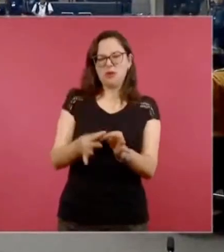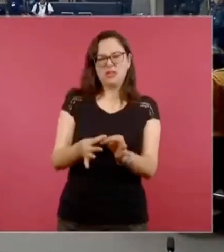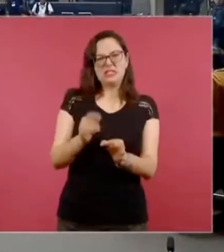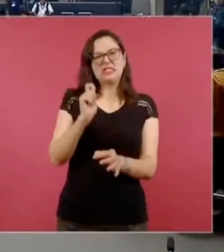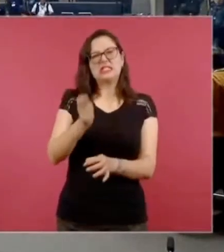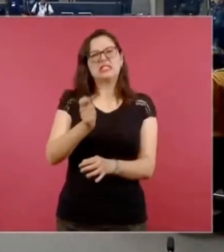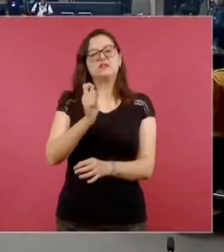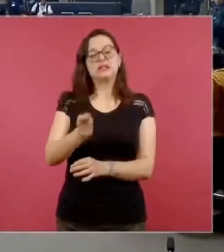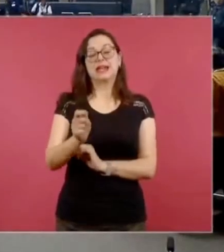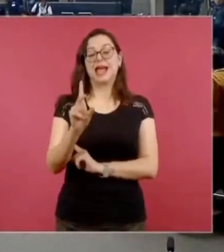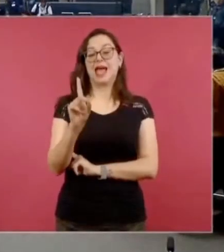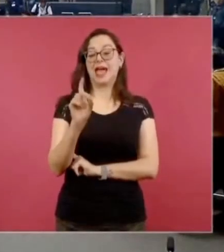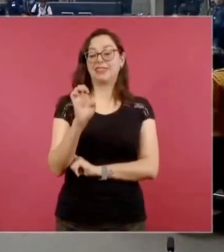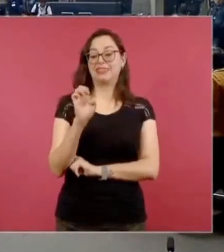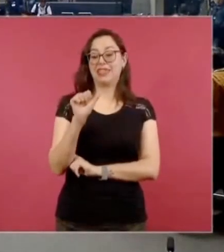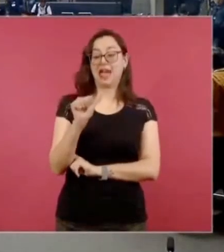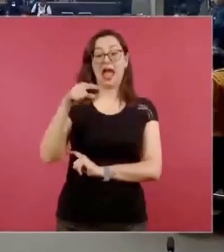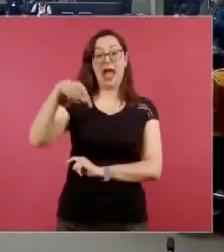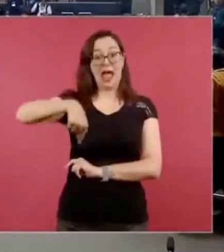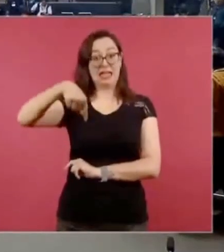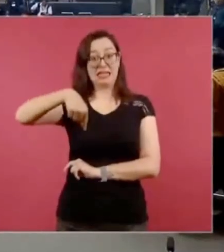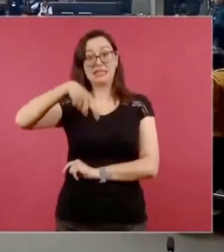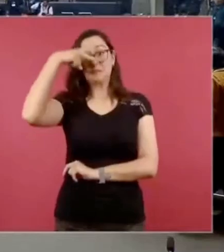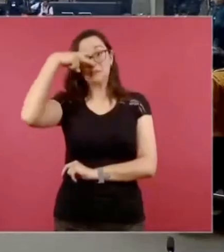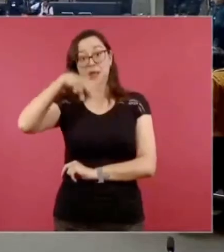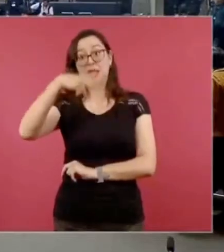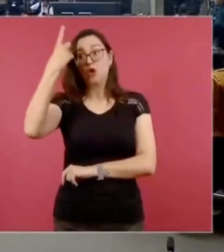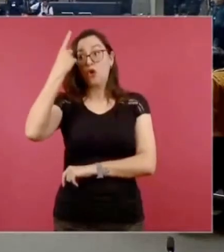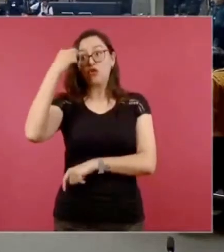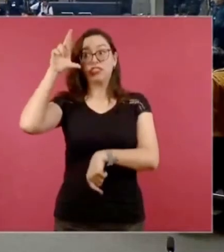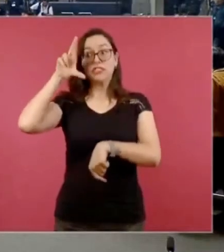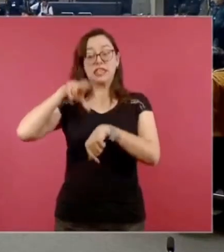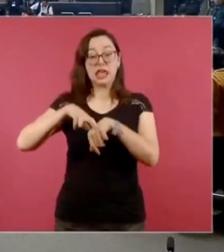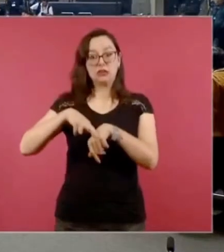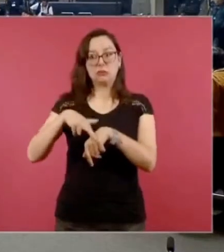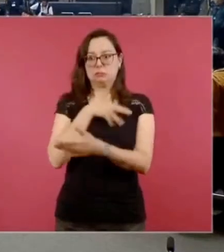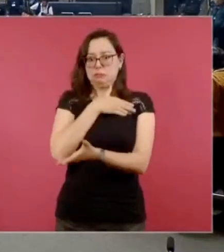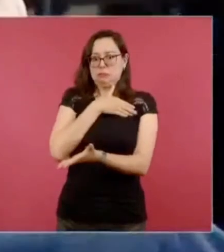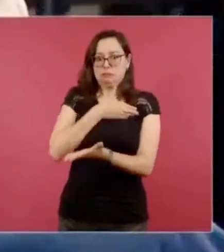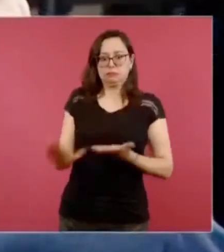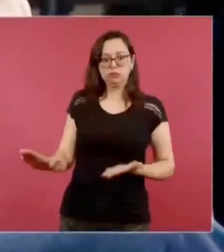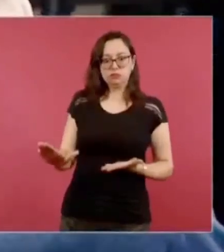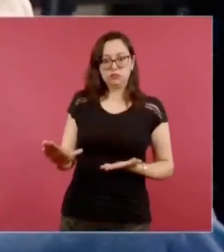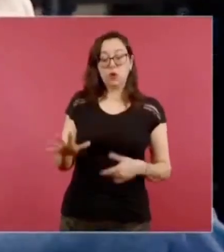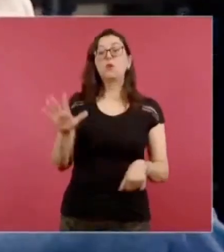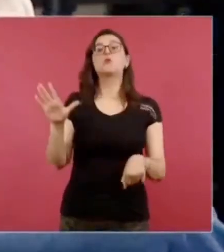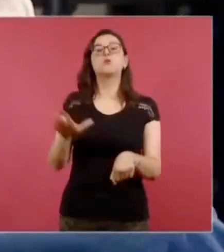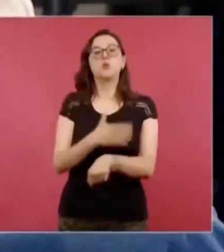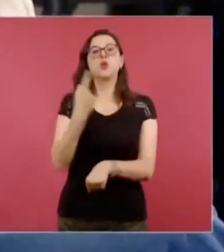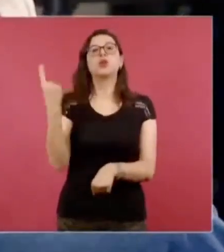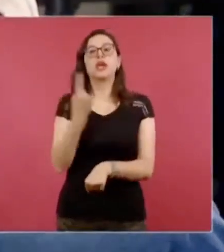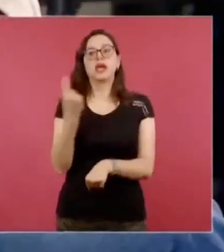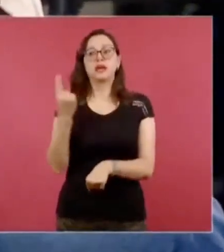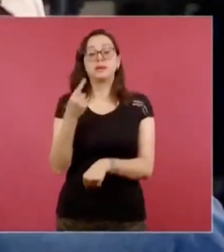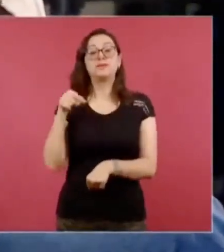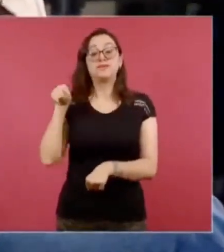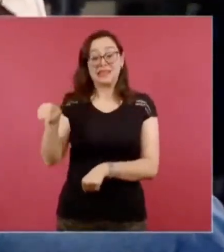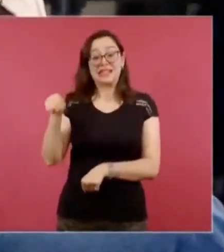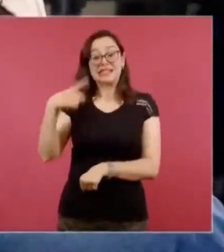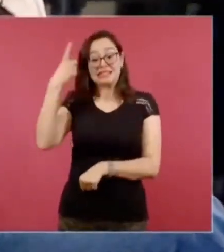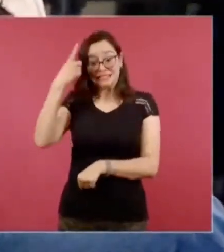habrá informado a usted, la directora de la DEA cuando lo visitó, tenía vínculos con los abogados de los sicarios y las